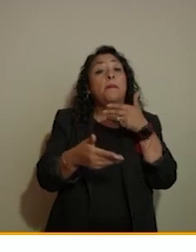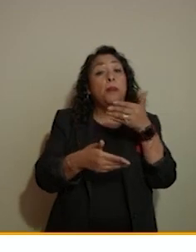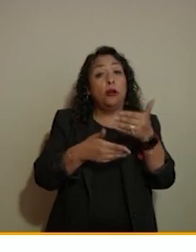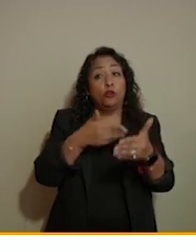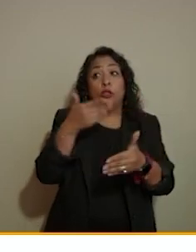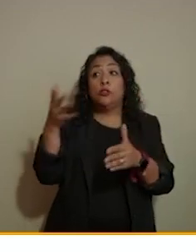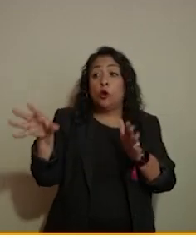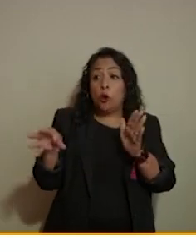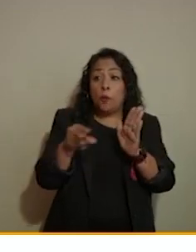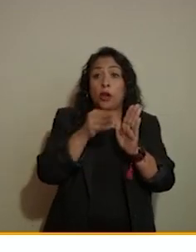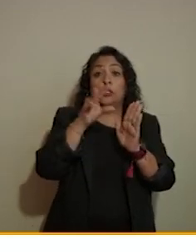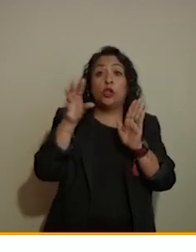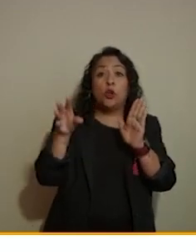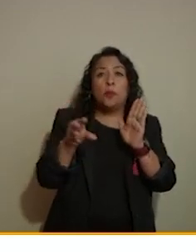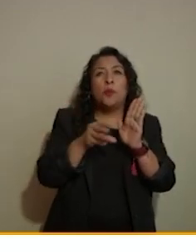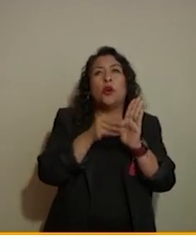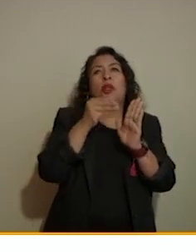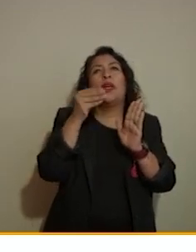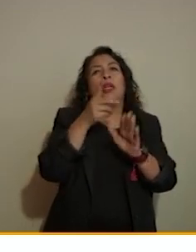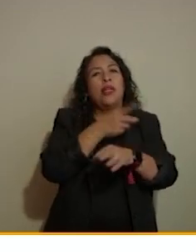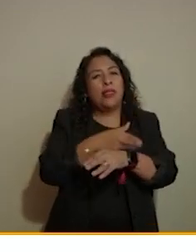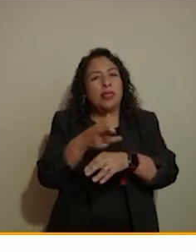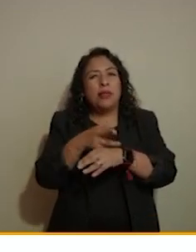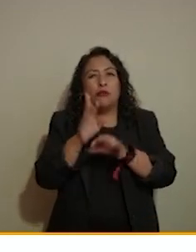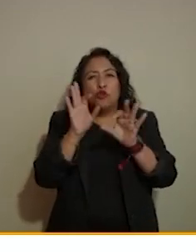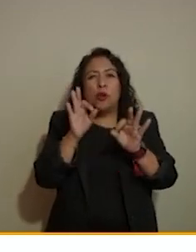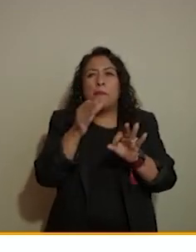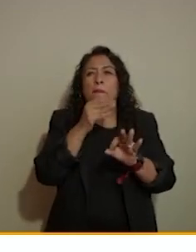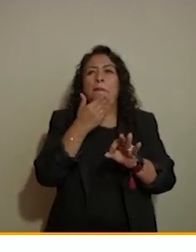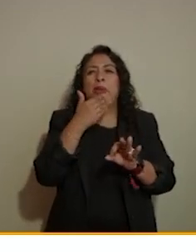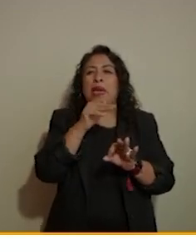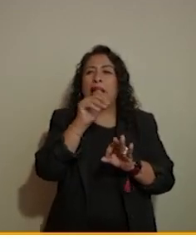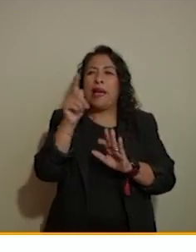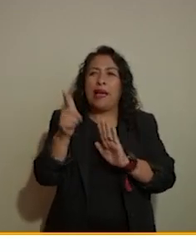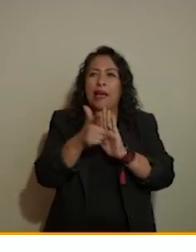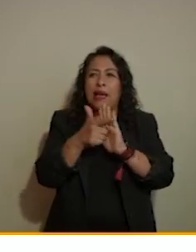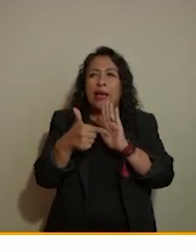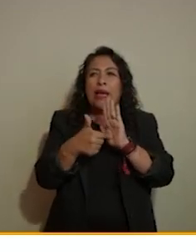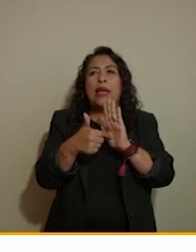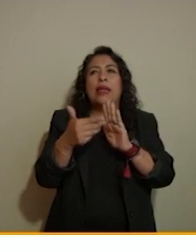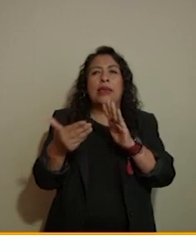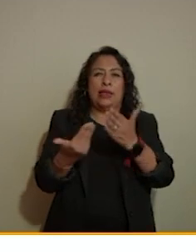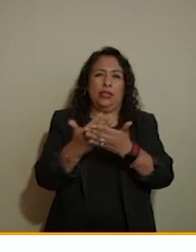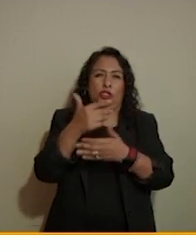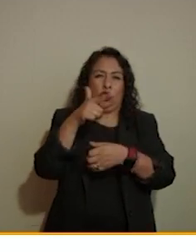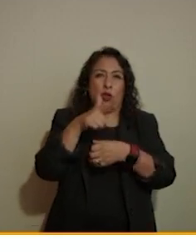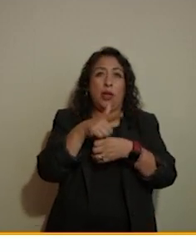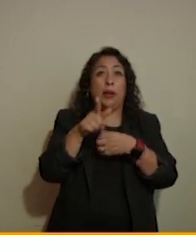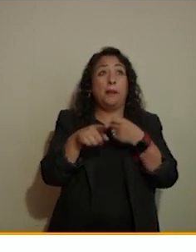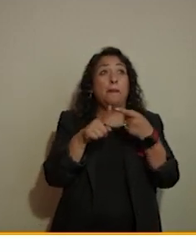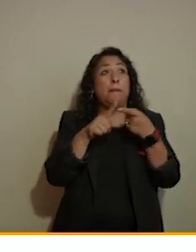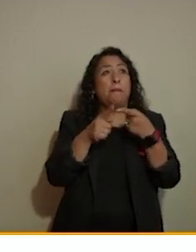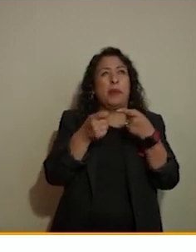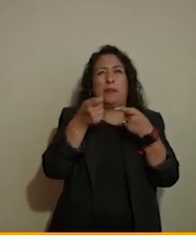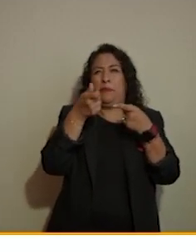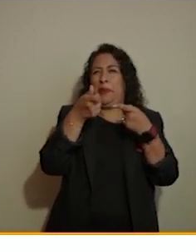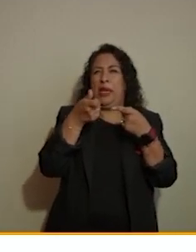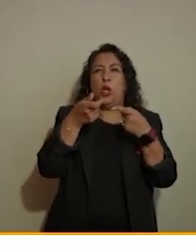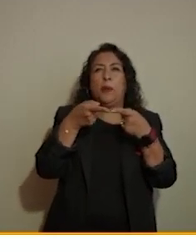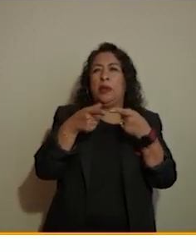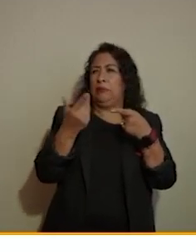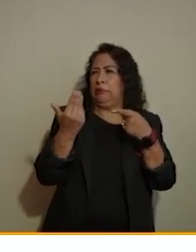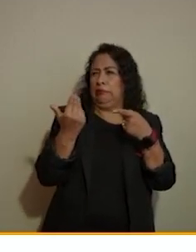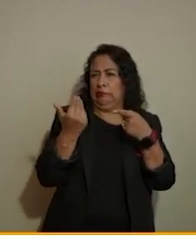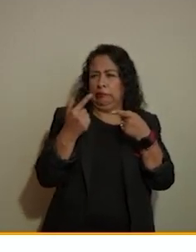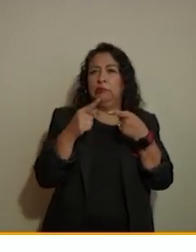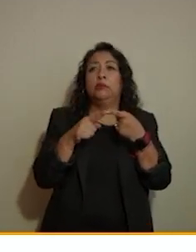de incorporación de la debida diligencia en sus marcos legales nacionales. El primer antecedente, y van a ver que es muy